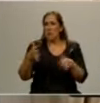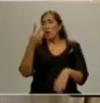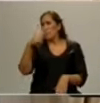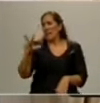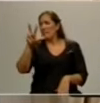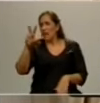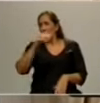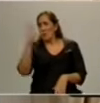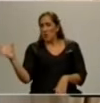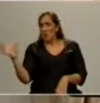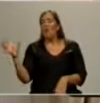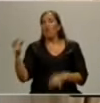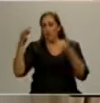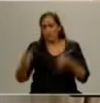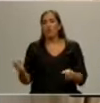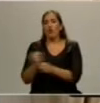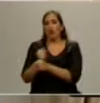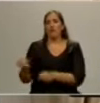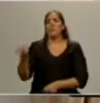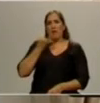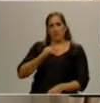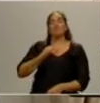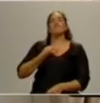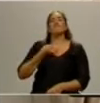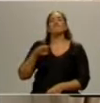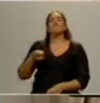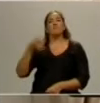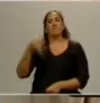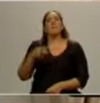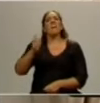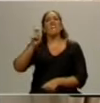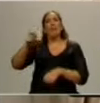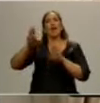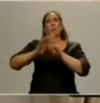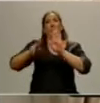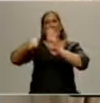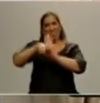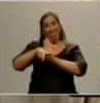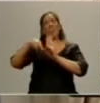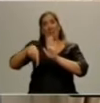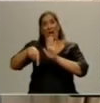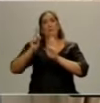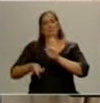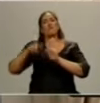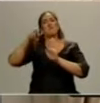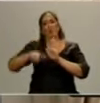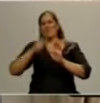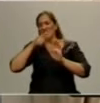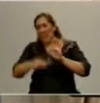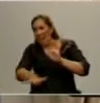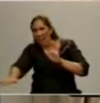2:30, 3 de la mañana, que era el cuerpo del fiscal Lyman, que estaba en un charco de sangre. A esa hora se